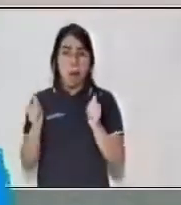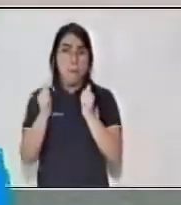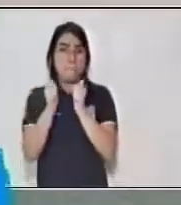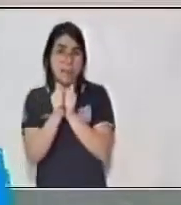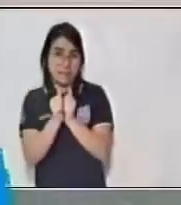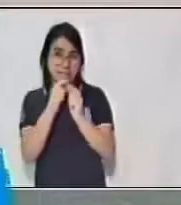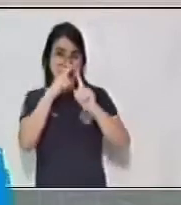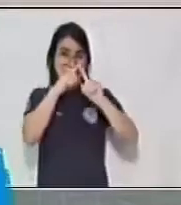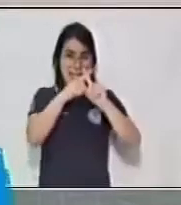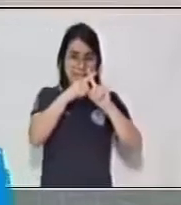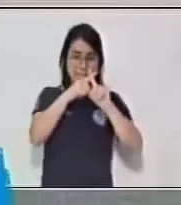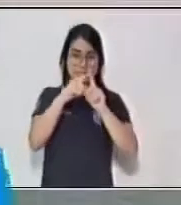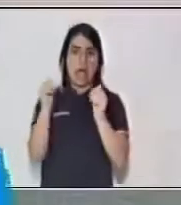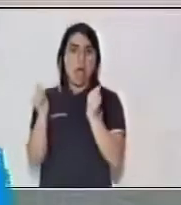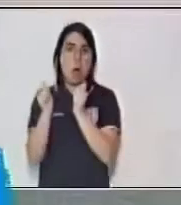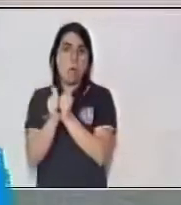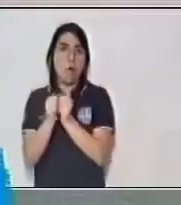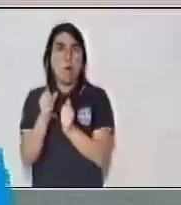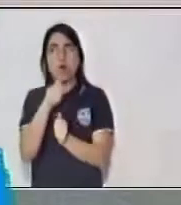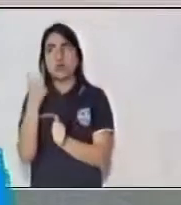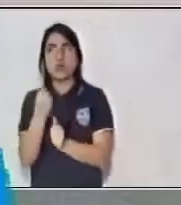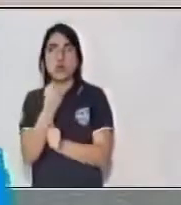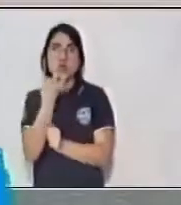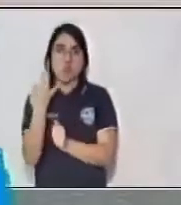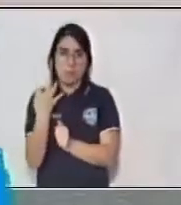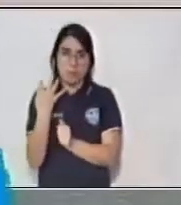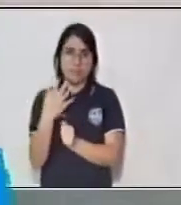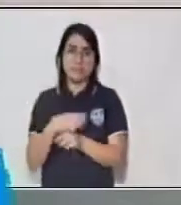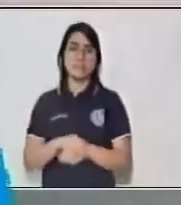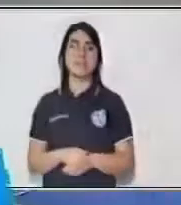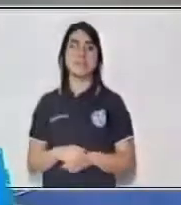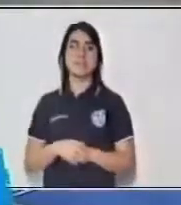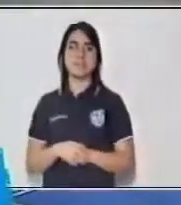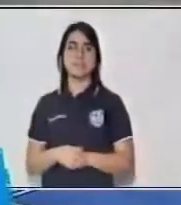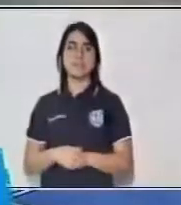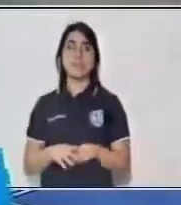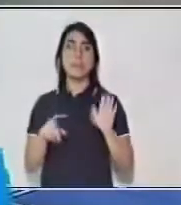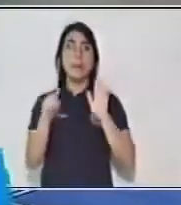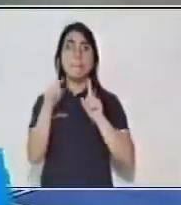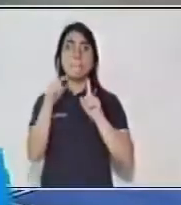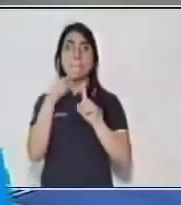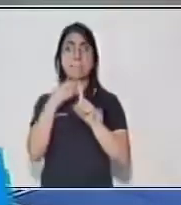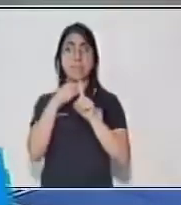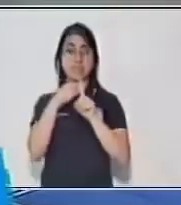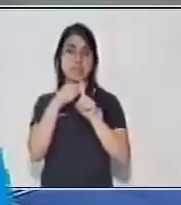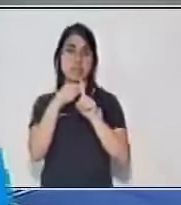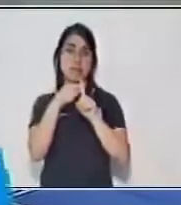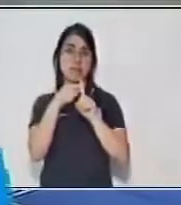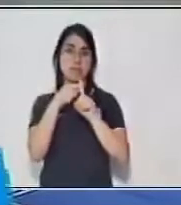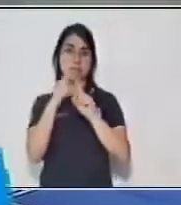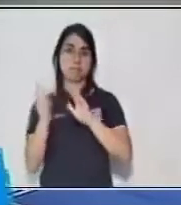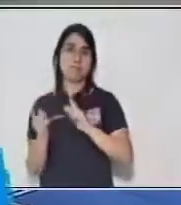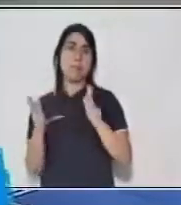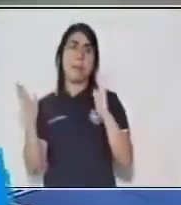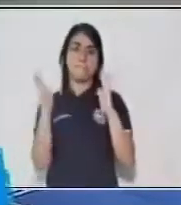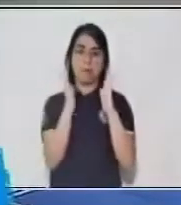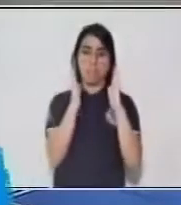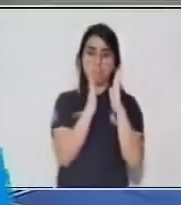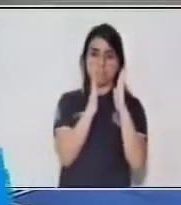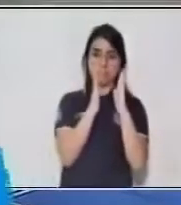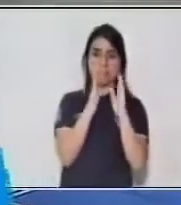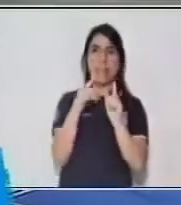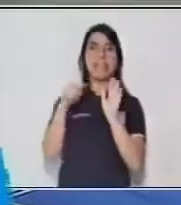hacia la derecha. Ahora veamos qué pasa cuando el número de base es